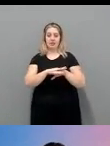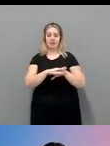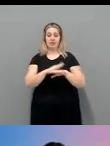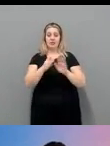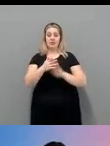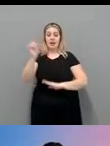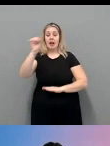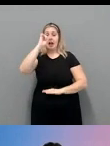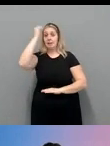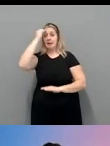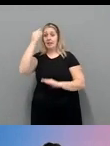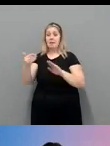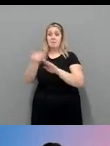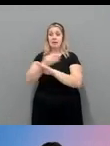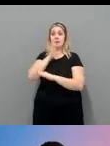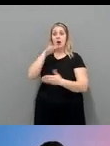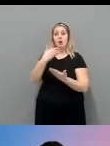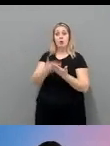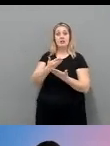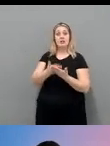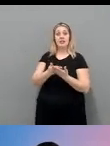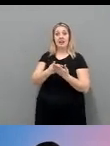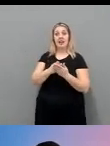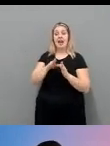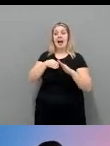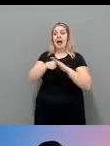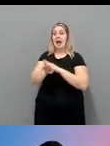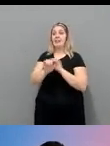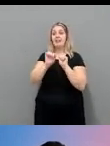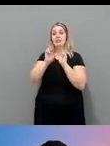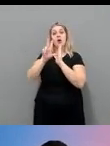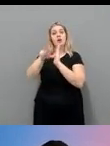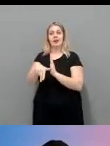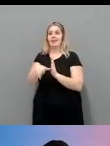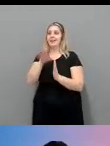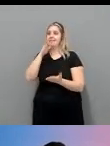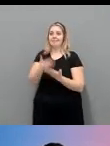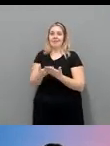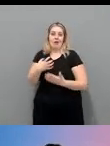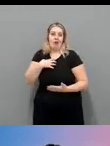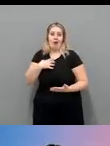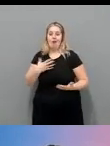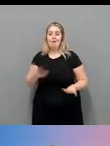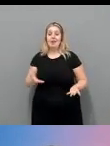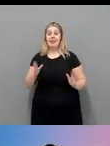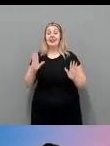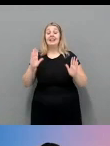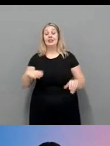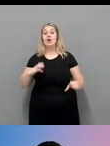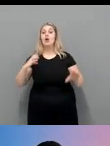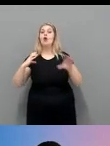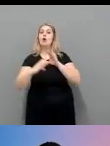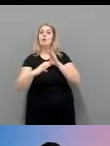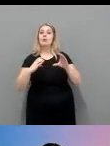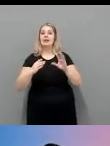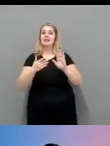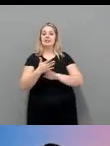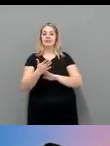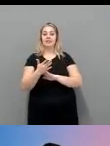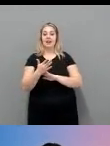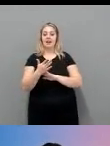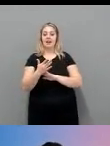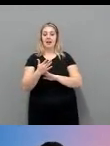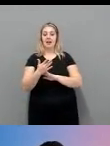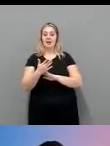que justifique retrasar el acceso a este derecho. Y que, por el contrario, la comunicación es la habilidad previa para el